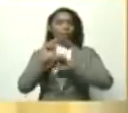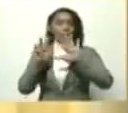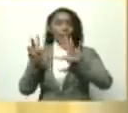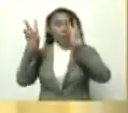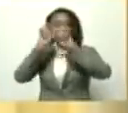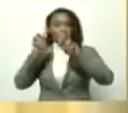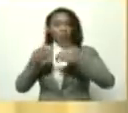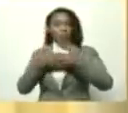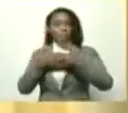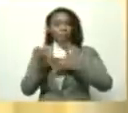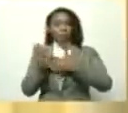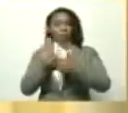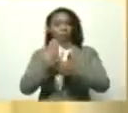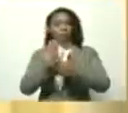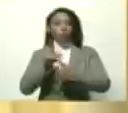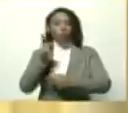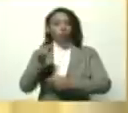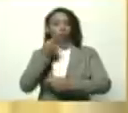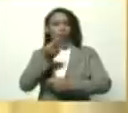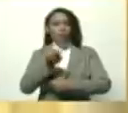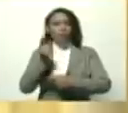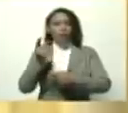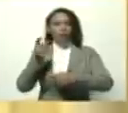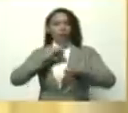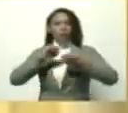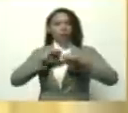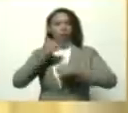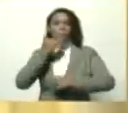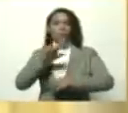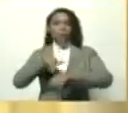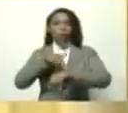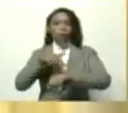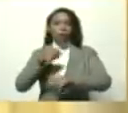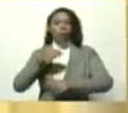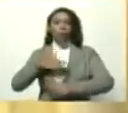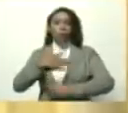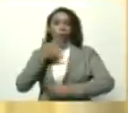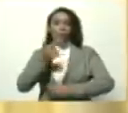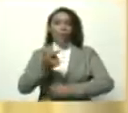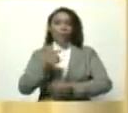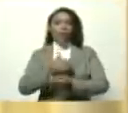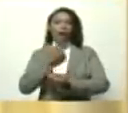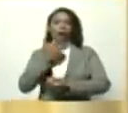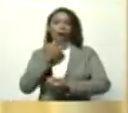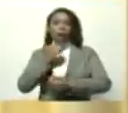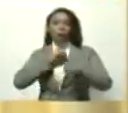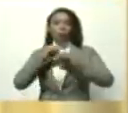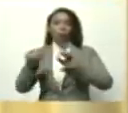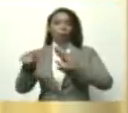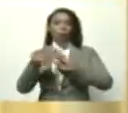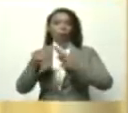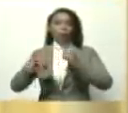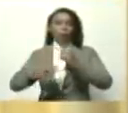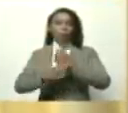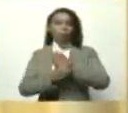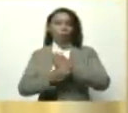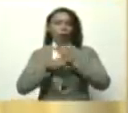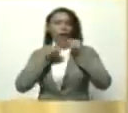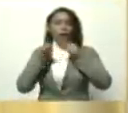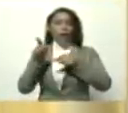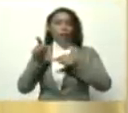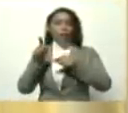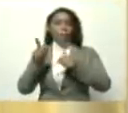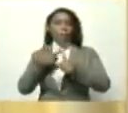investigaciones abiertas. Cuando usted habla de acciones en las próximas horas, ¿podrían incluir alguna acción contra Juan Guaidó? Eso